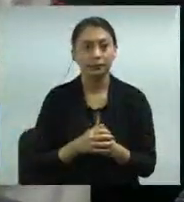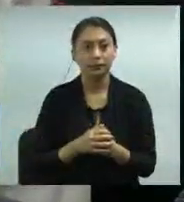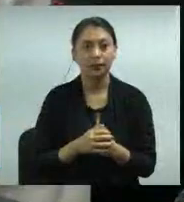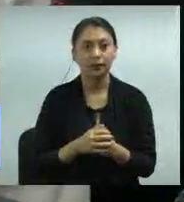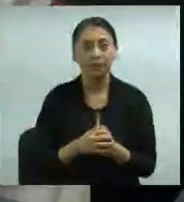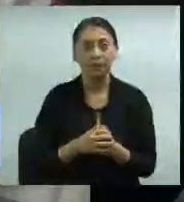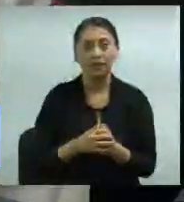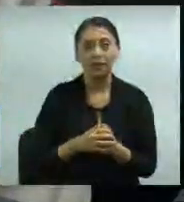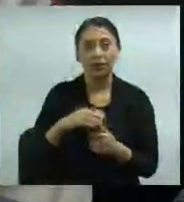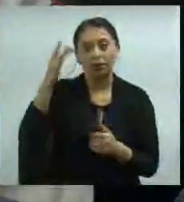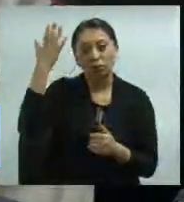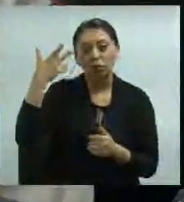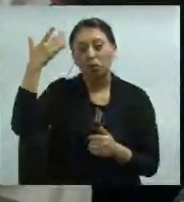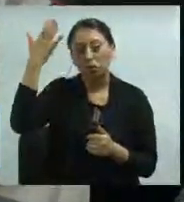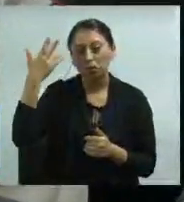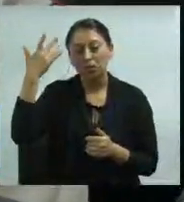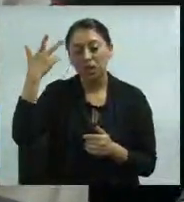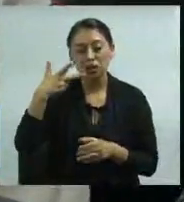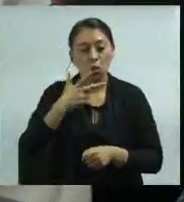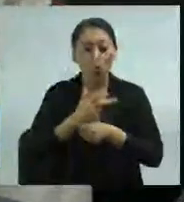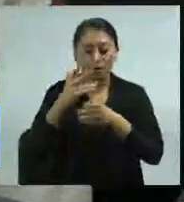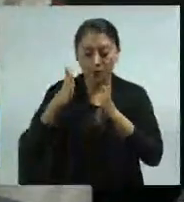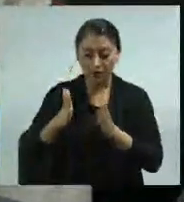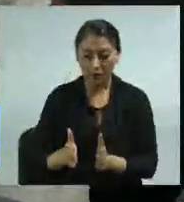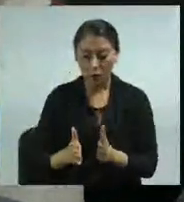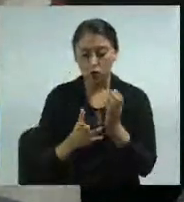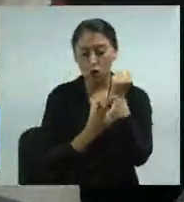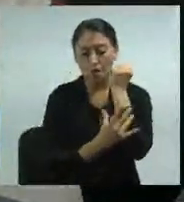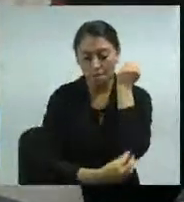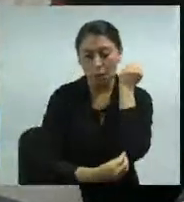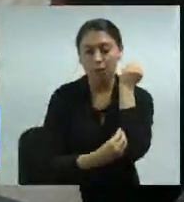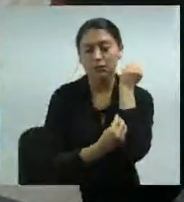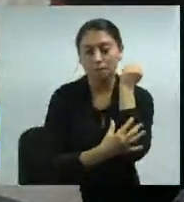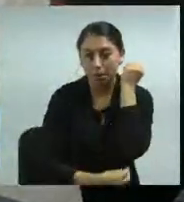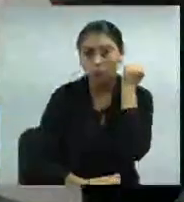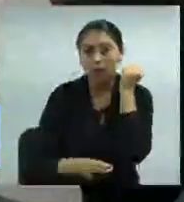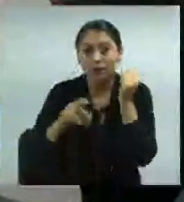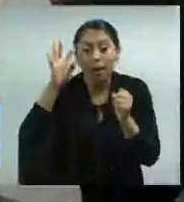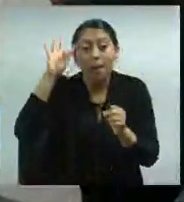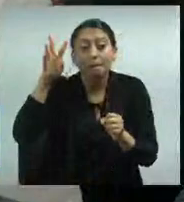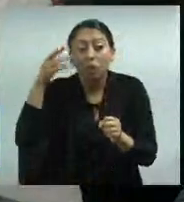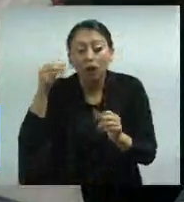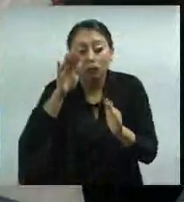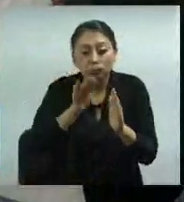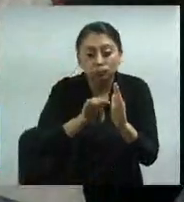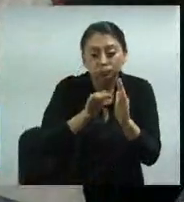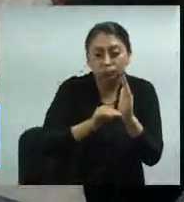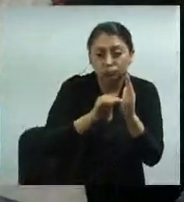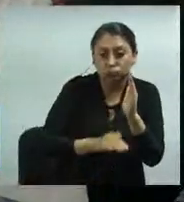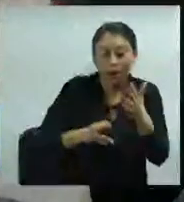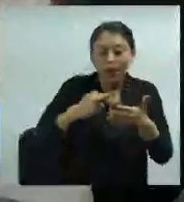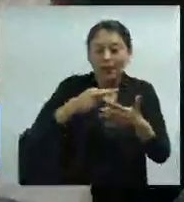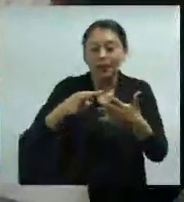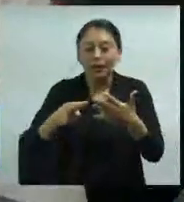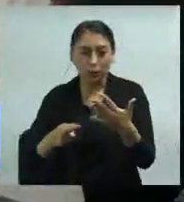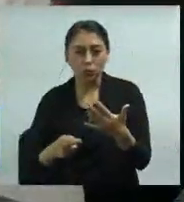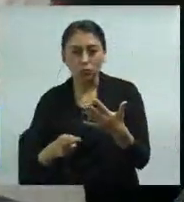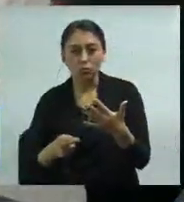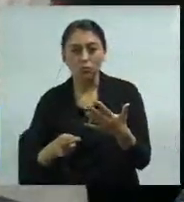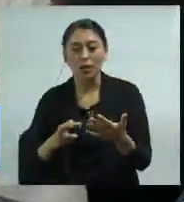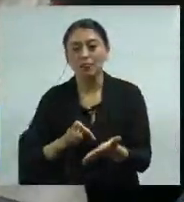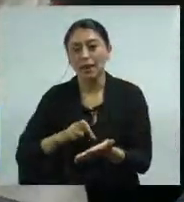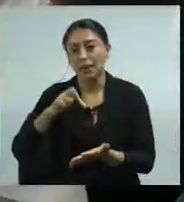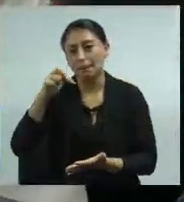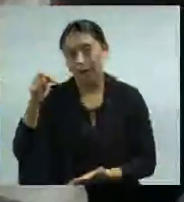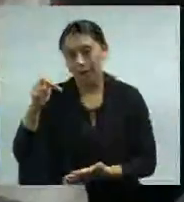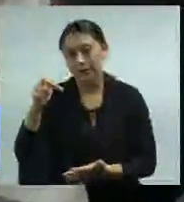cada día seamos más pobres. ¿Por qué? Porque estamos disminuyendo los recursos económicos del país. Y la pobreza